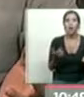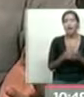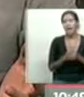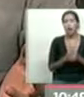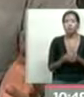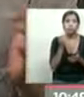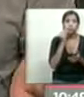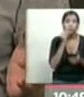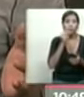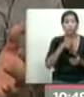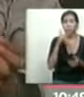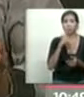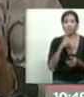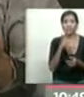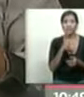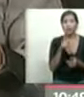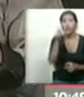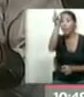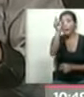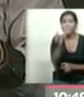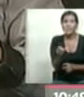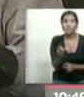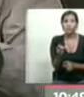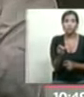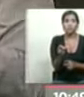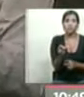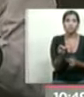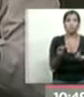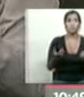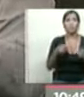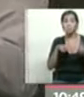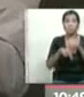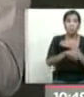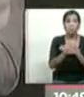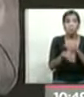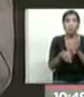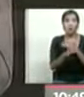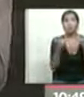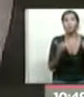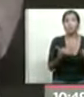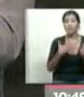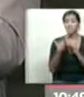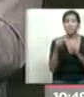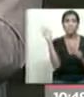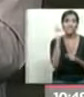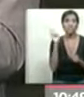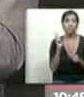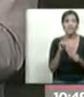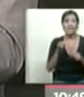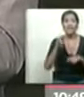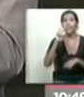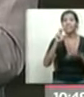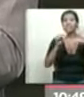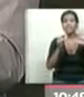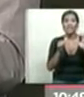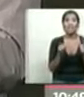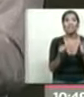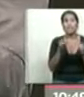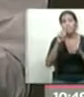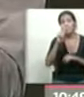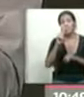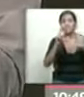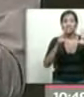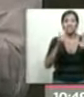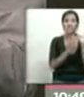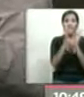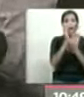política. Un personaje que, vamos a, como ya se va a ir Venezuela el 26 de abril, el 27 de abril,